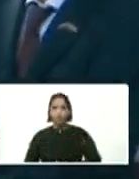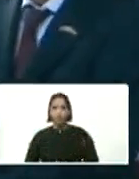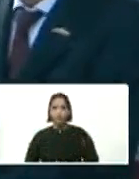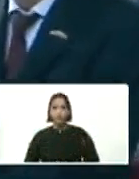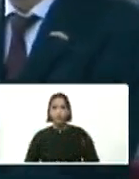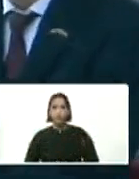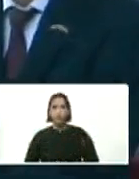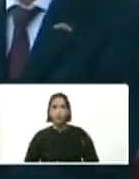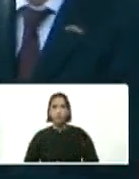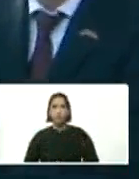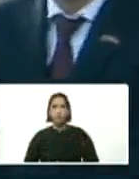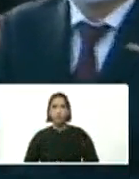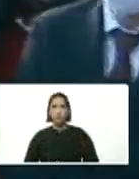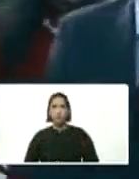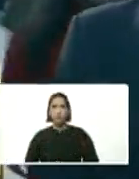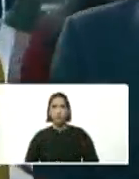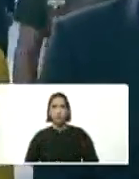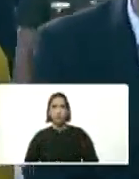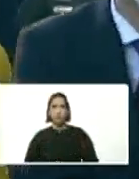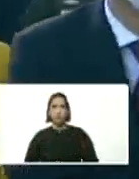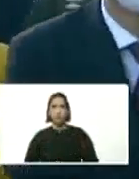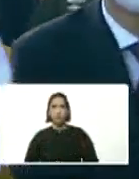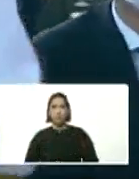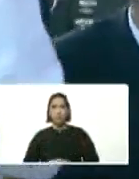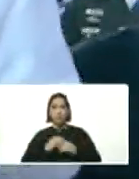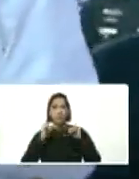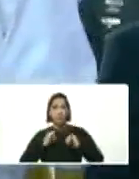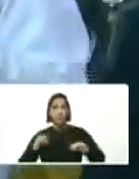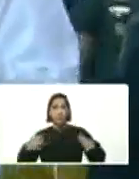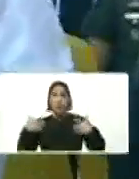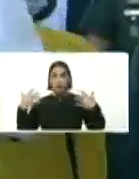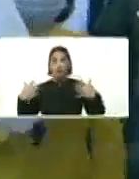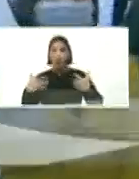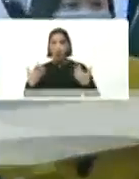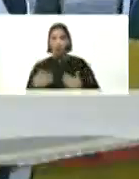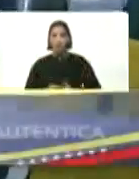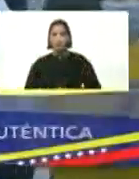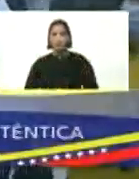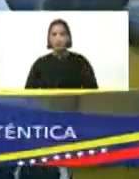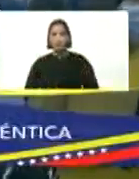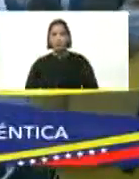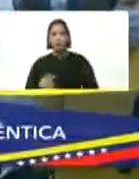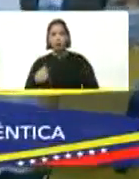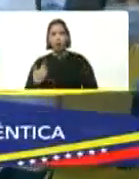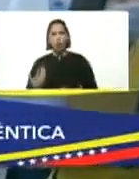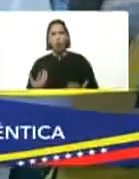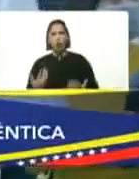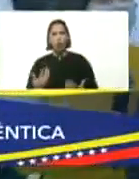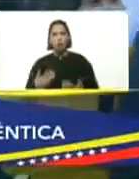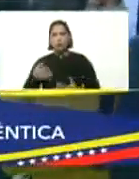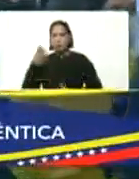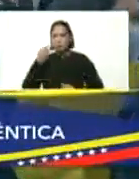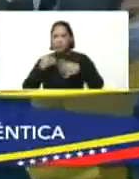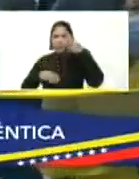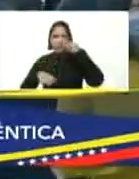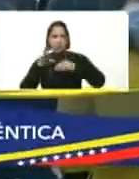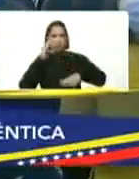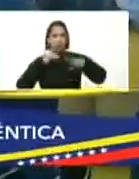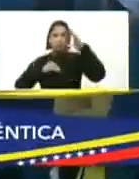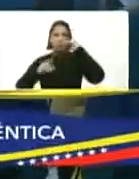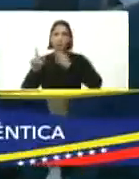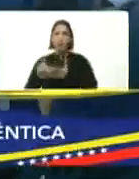¿Ah? Estoy feliz porque me estoy nutriendo de los libros, de las